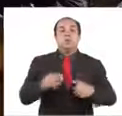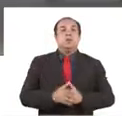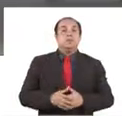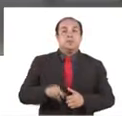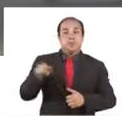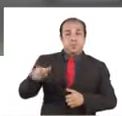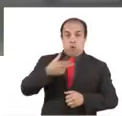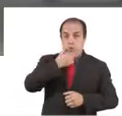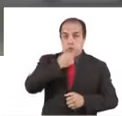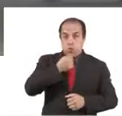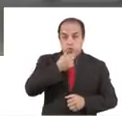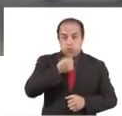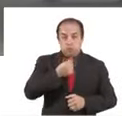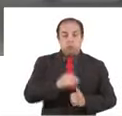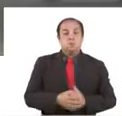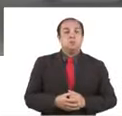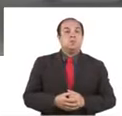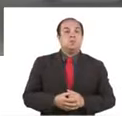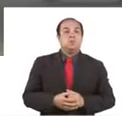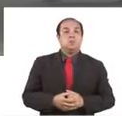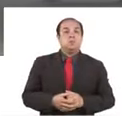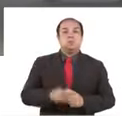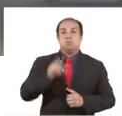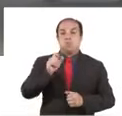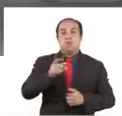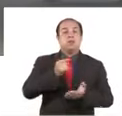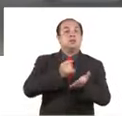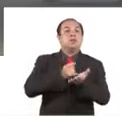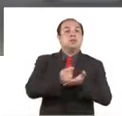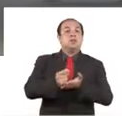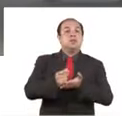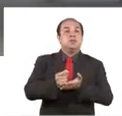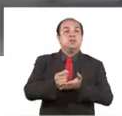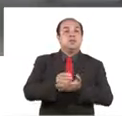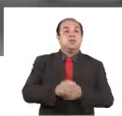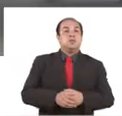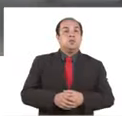hombre que también decidió poner su vida para